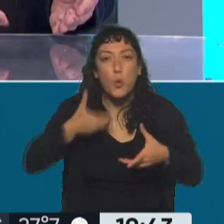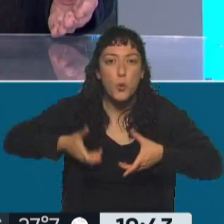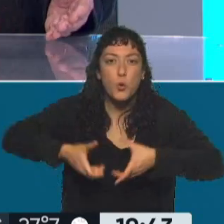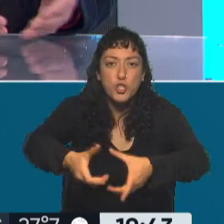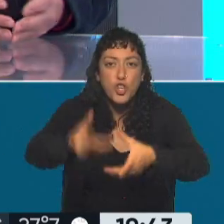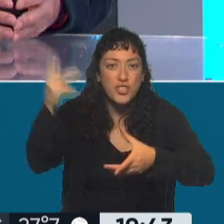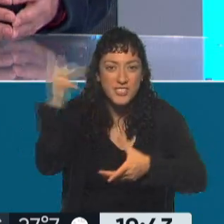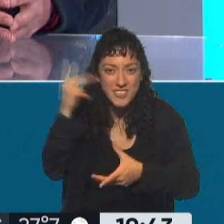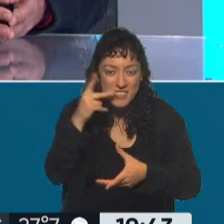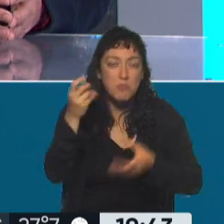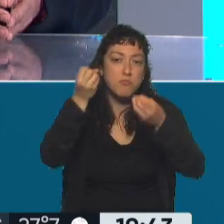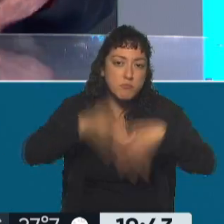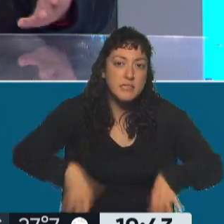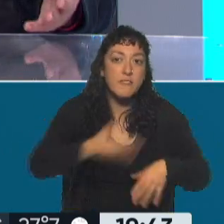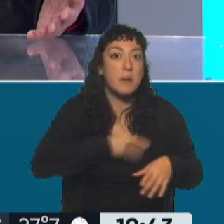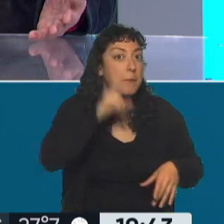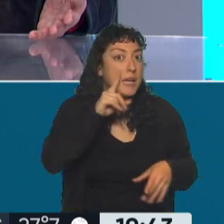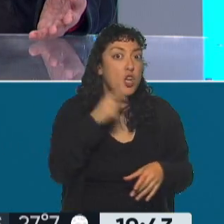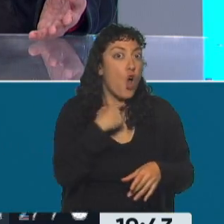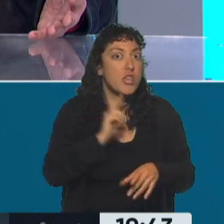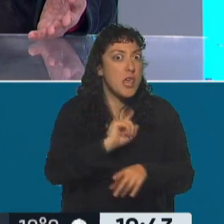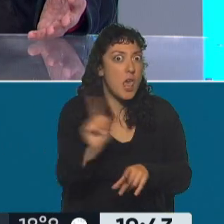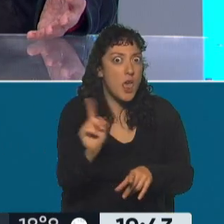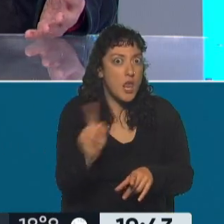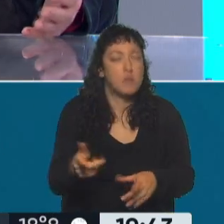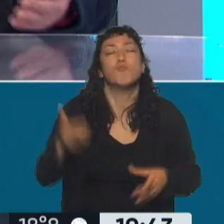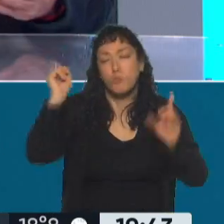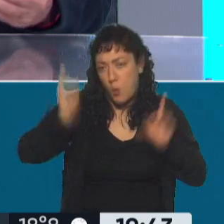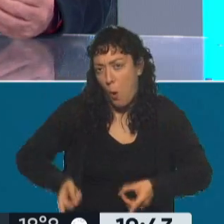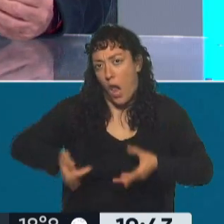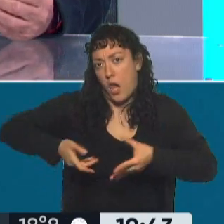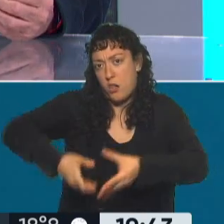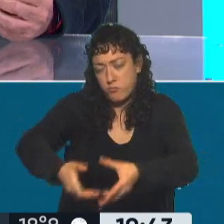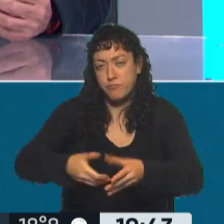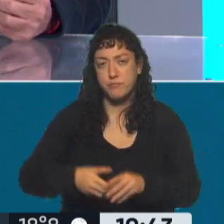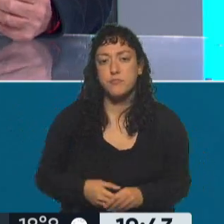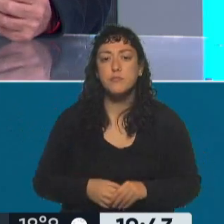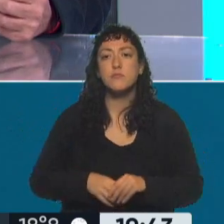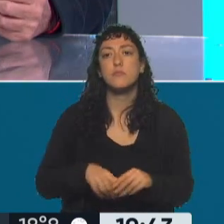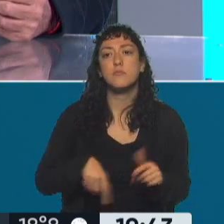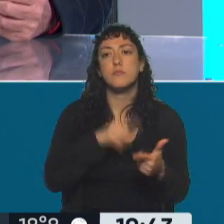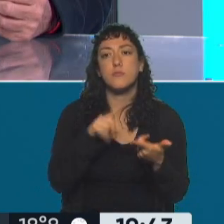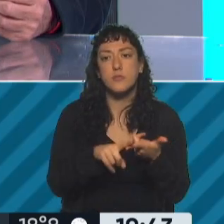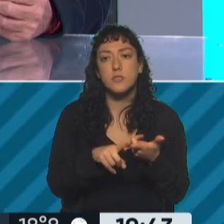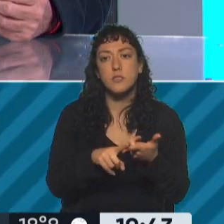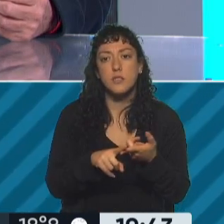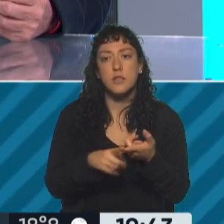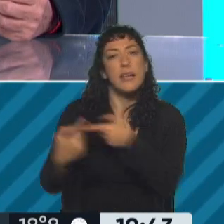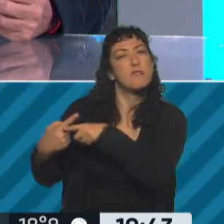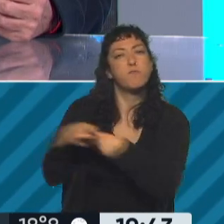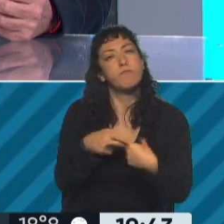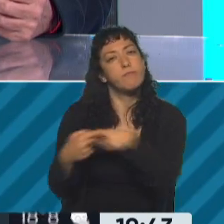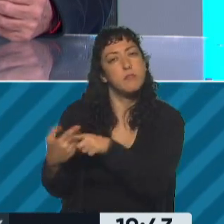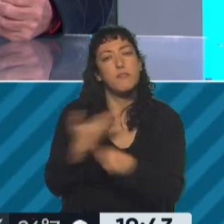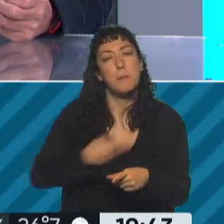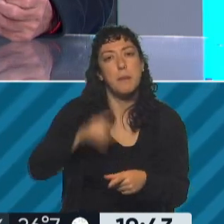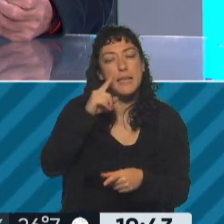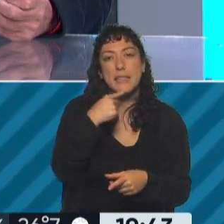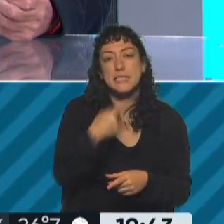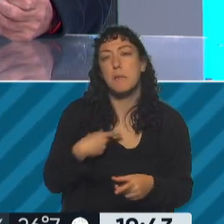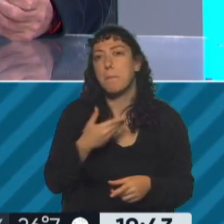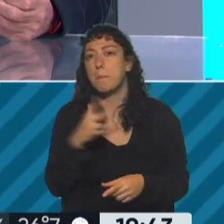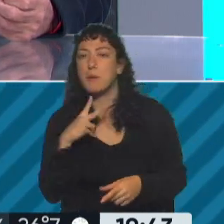popular, del equipo económico, de la Cancillería, de la Jefatura de Gabinete, de todos los involucrados en esa tarea desde